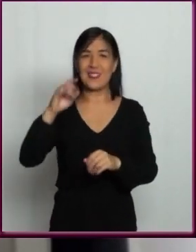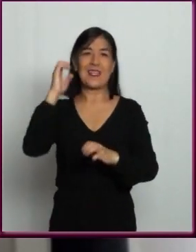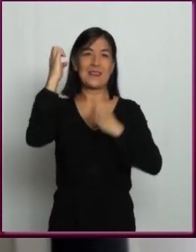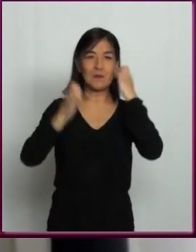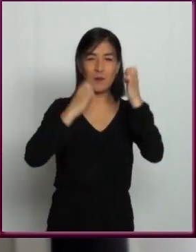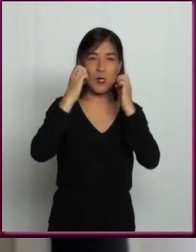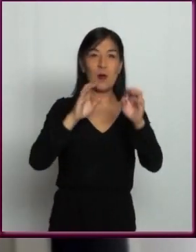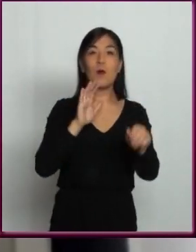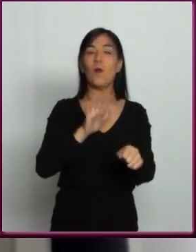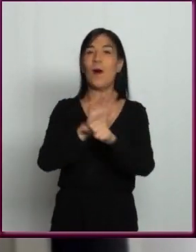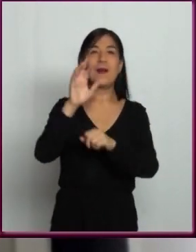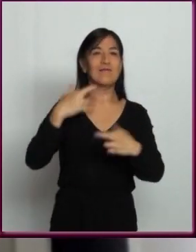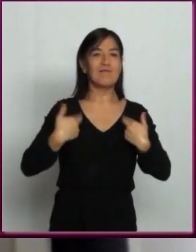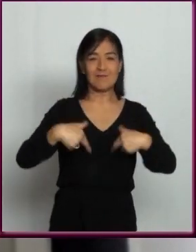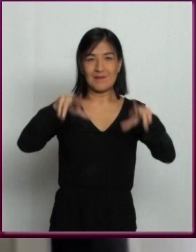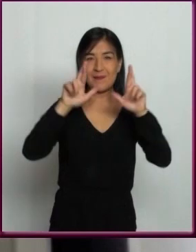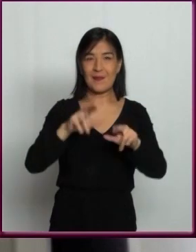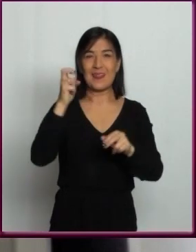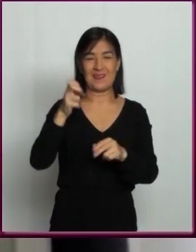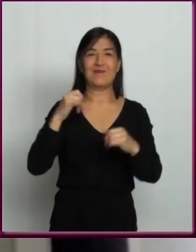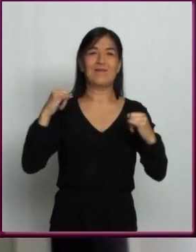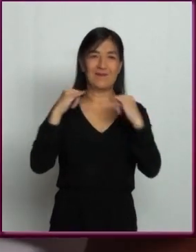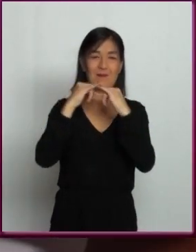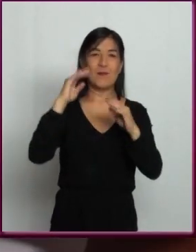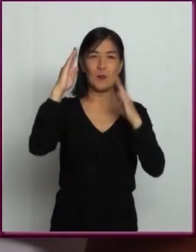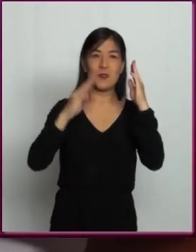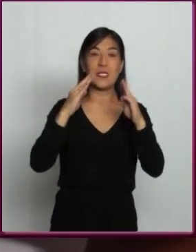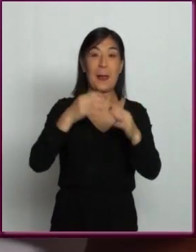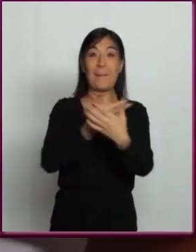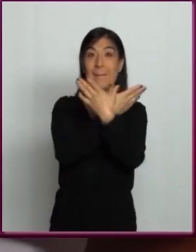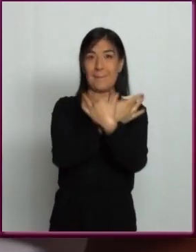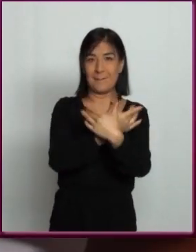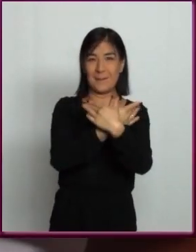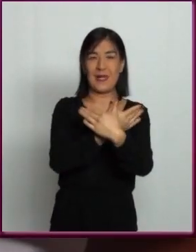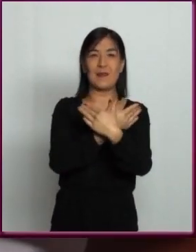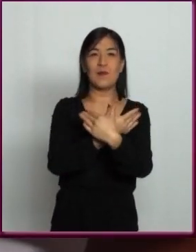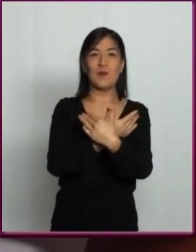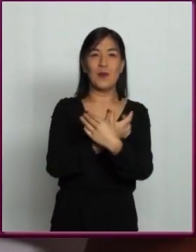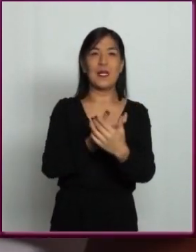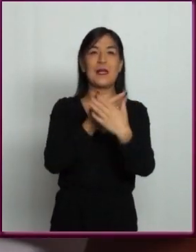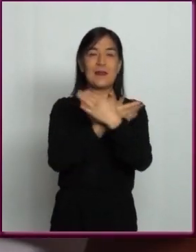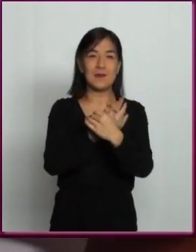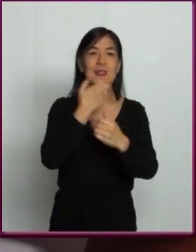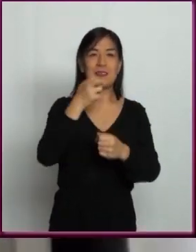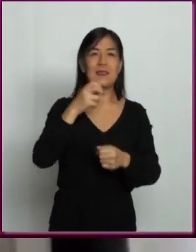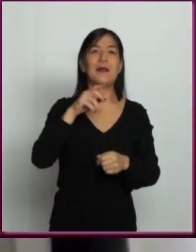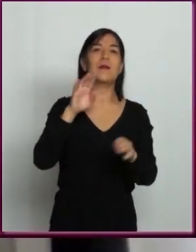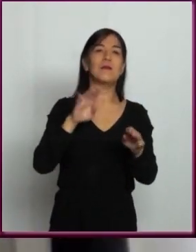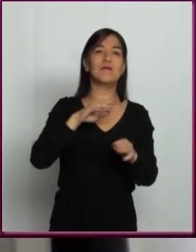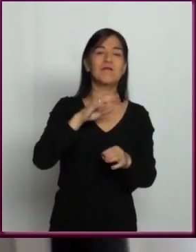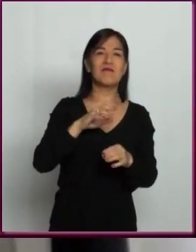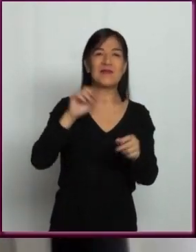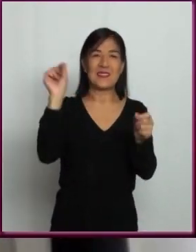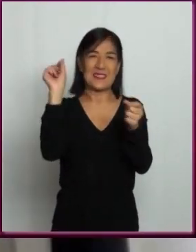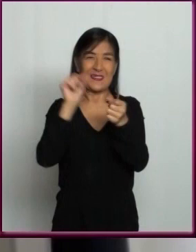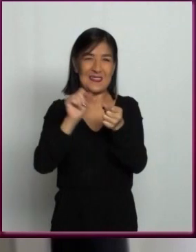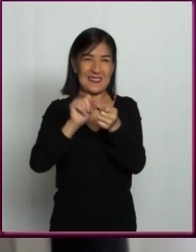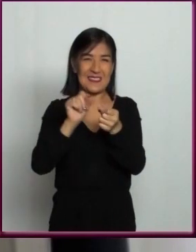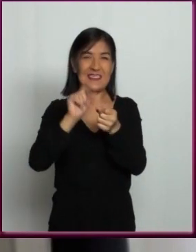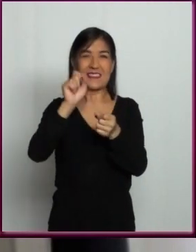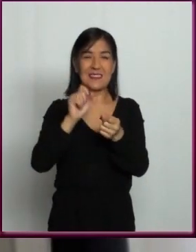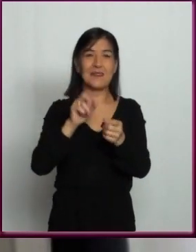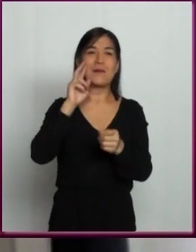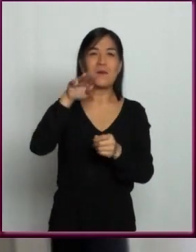insectos mejor representados en el instituto son las mariposas y polillas, Lepidóptera, las chinches, que es el